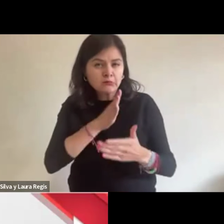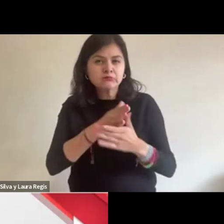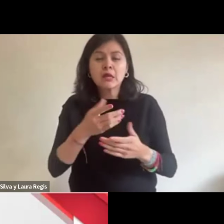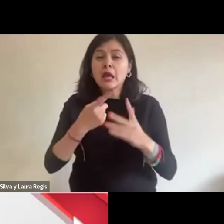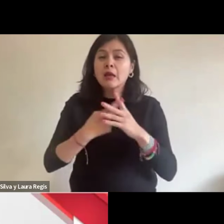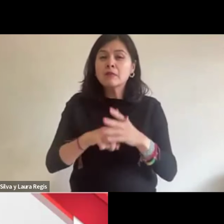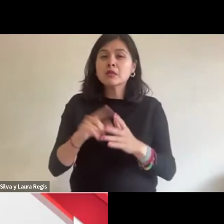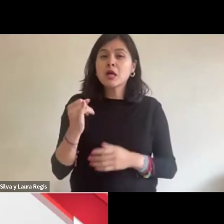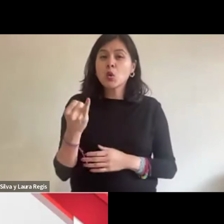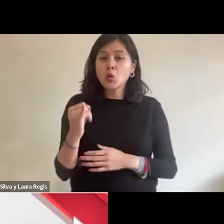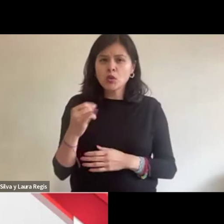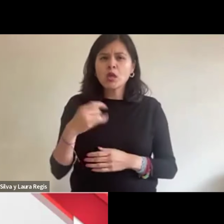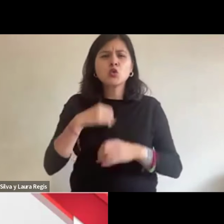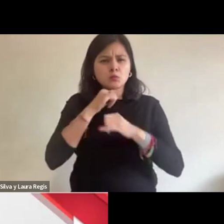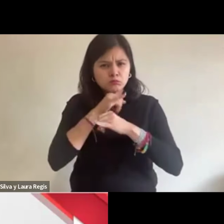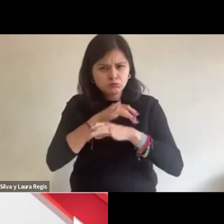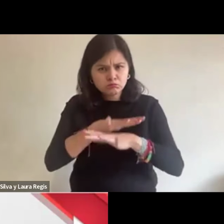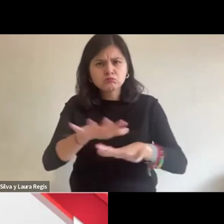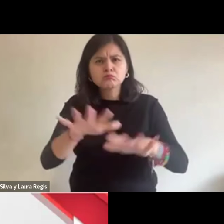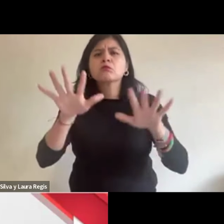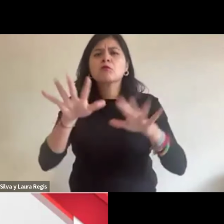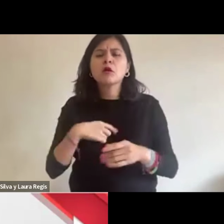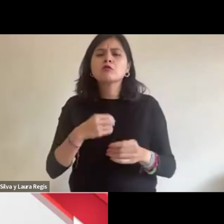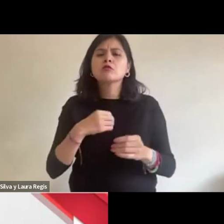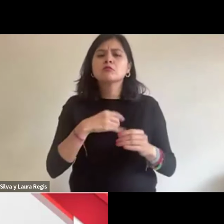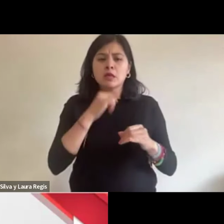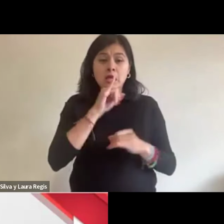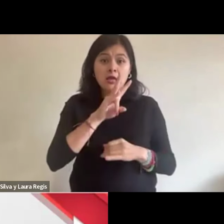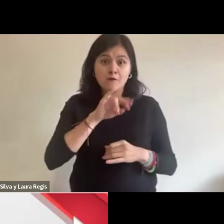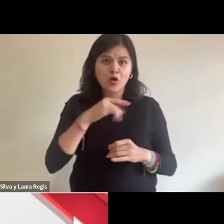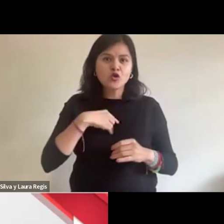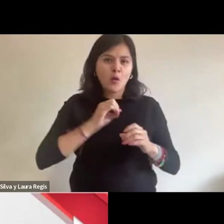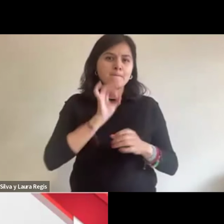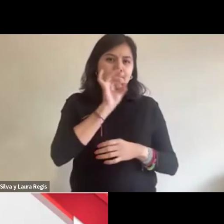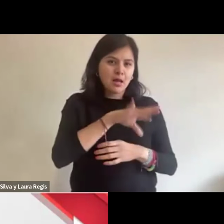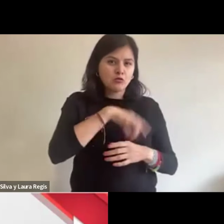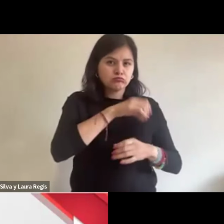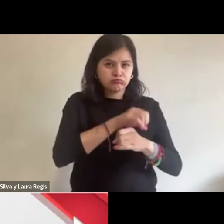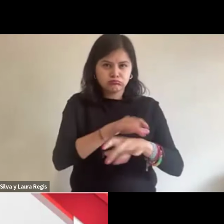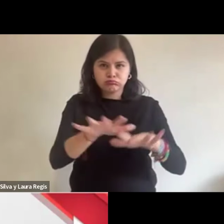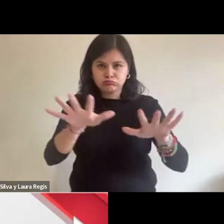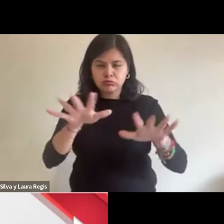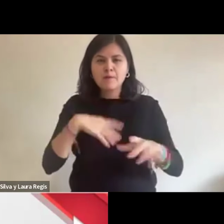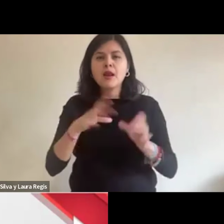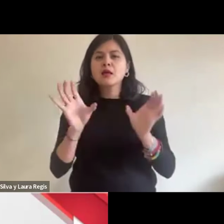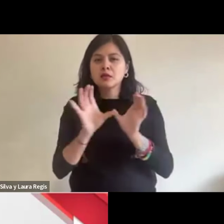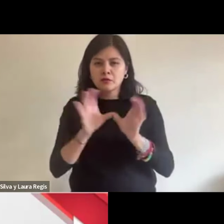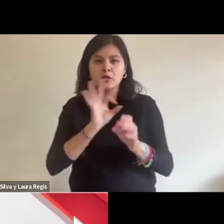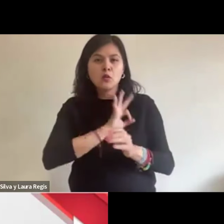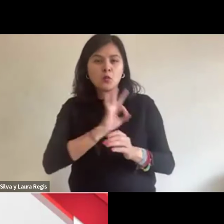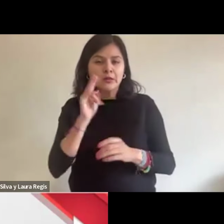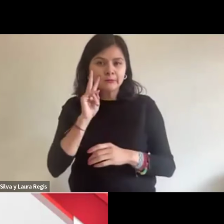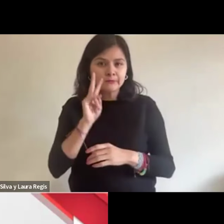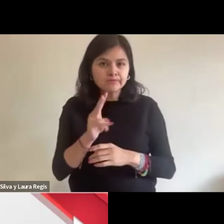de junio. Yo les paso la información a través de Ivonne cuando ya se tenga la publicación de esta certificación.